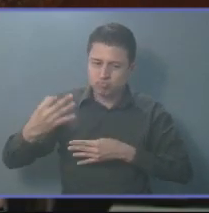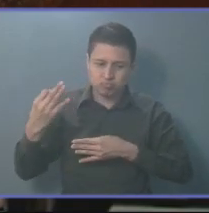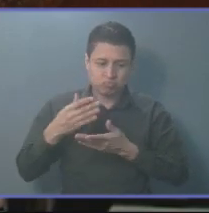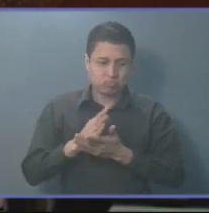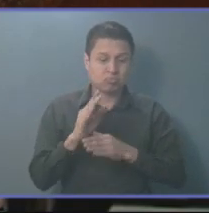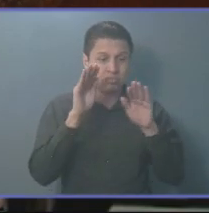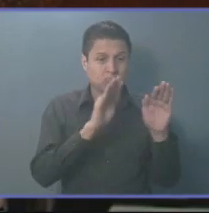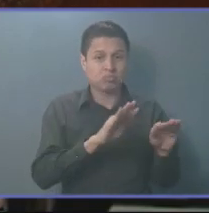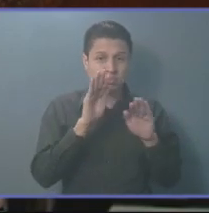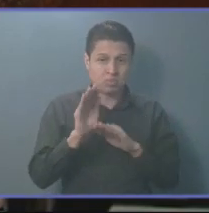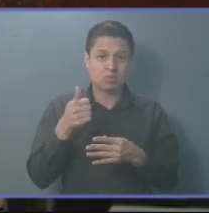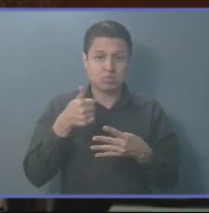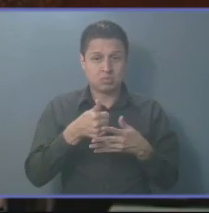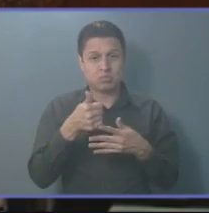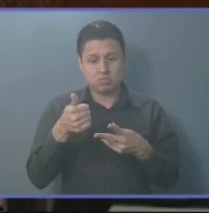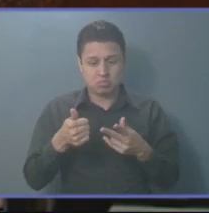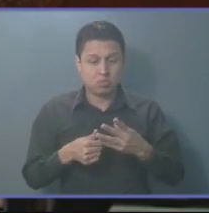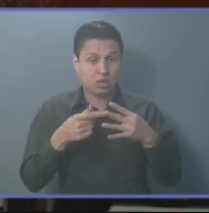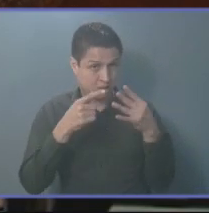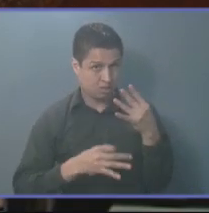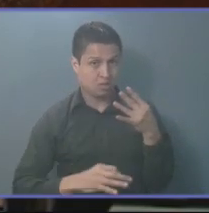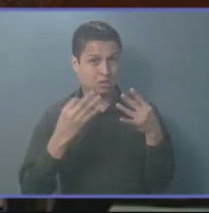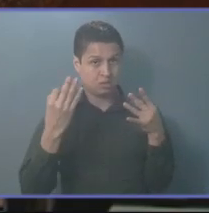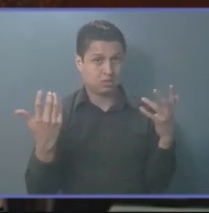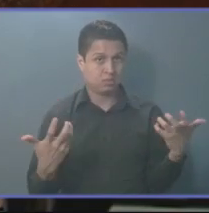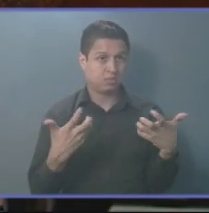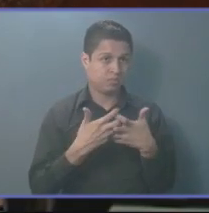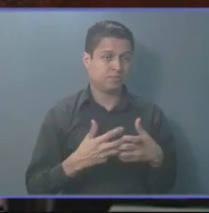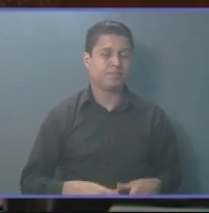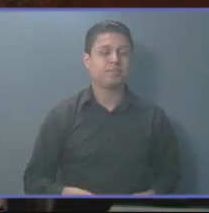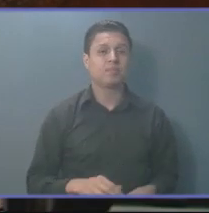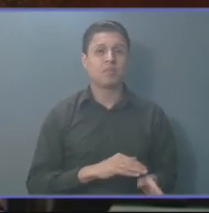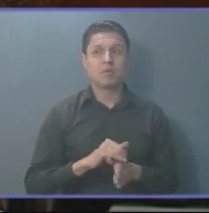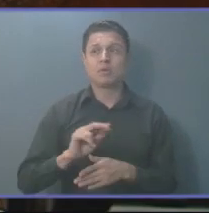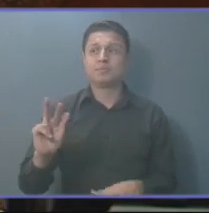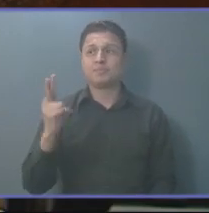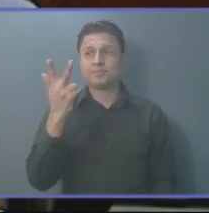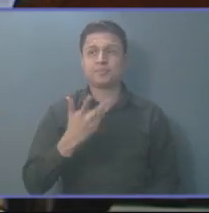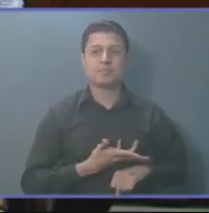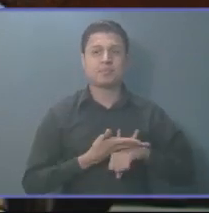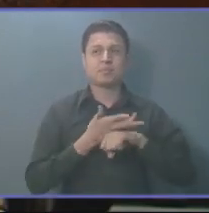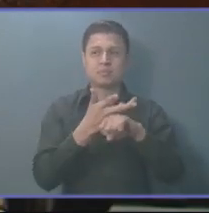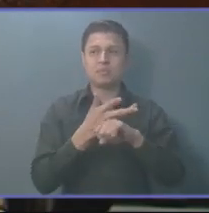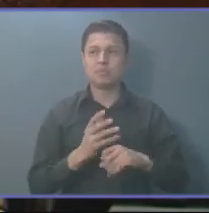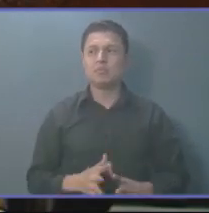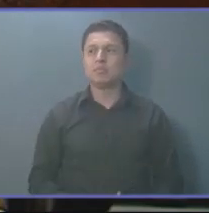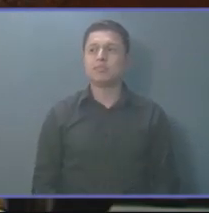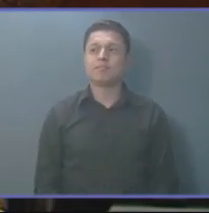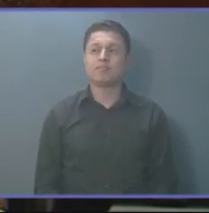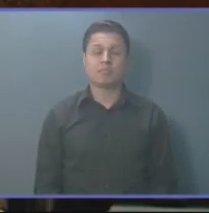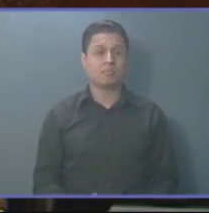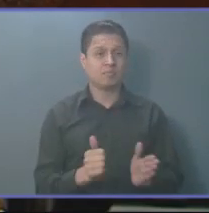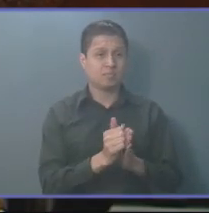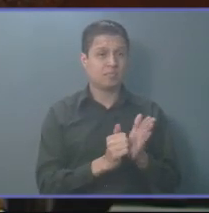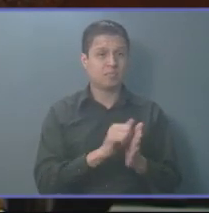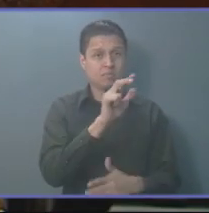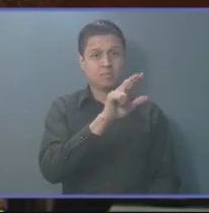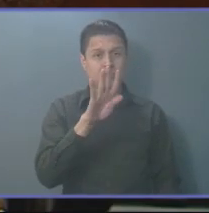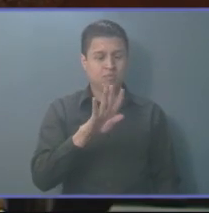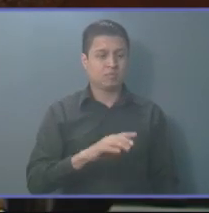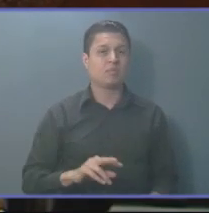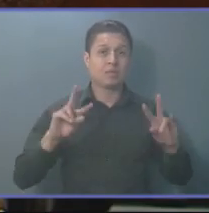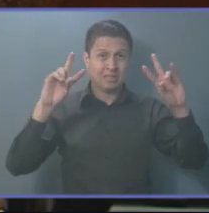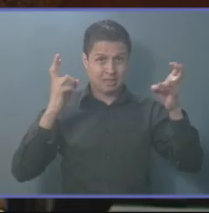las causas que la ley regula. Sección tercera del transporte. Artículo